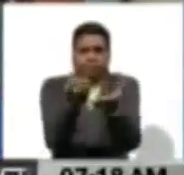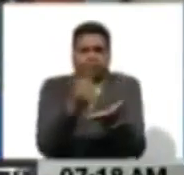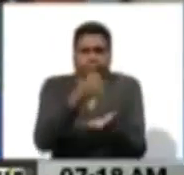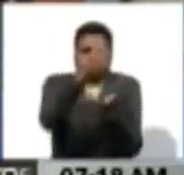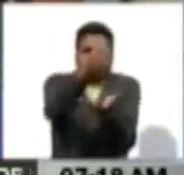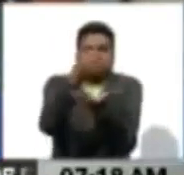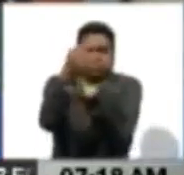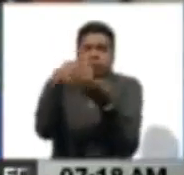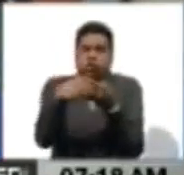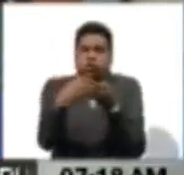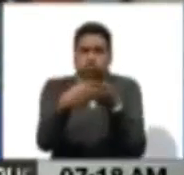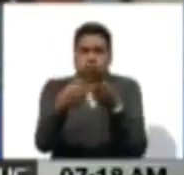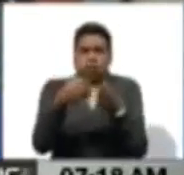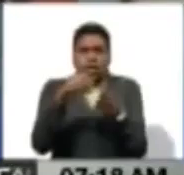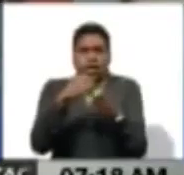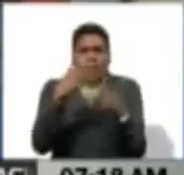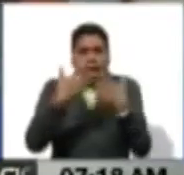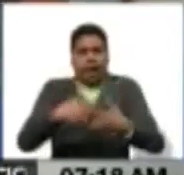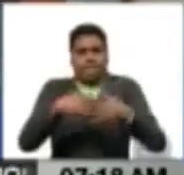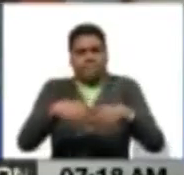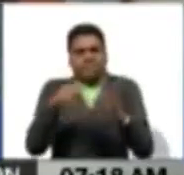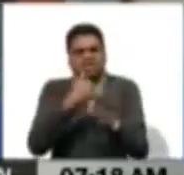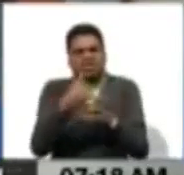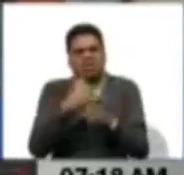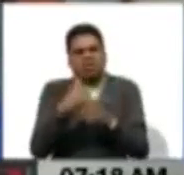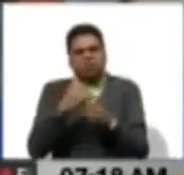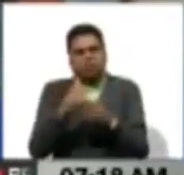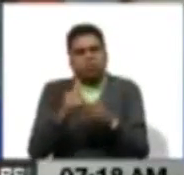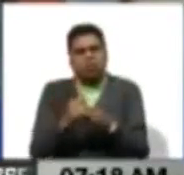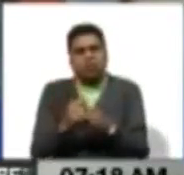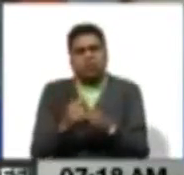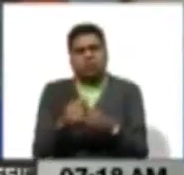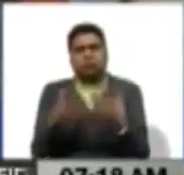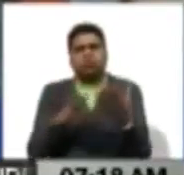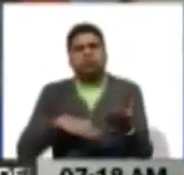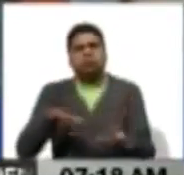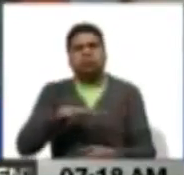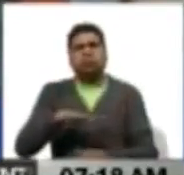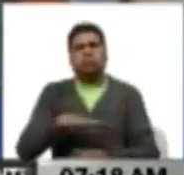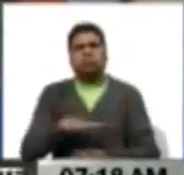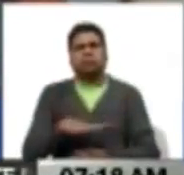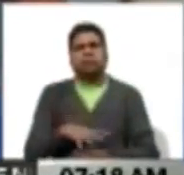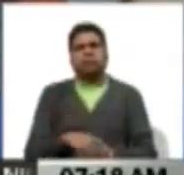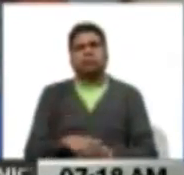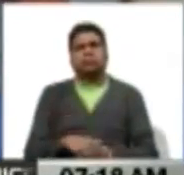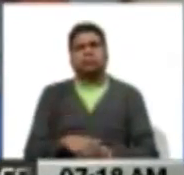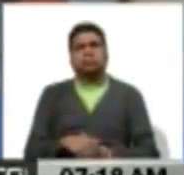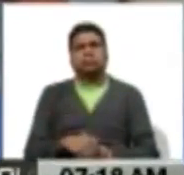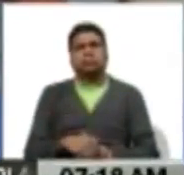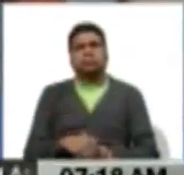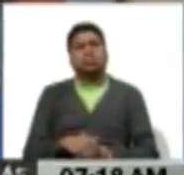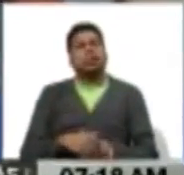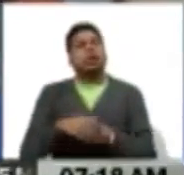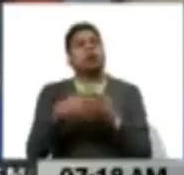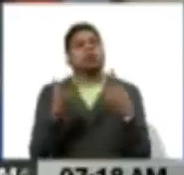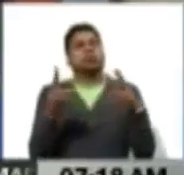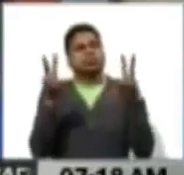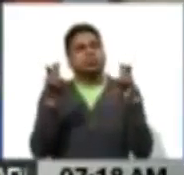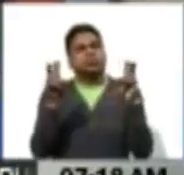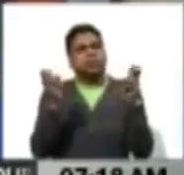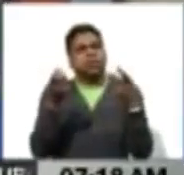a Empresas Polar. ¿Para dónde están yendo? Claro, es un tema un poco más delicado, pero ese dinero, ¿hacia dónde